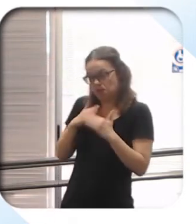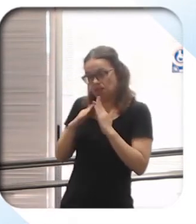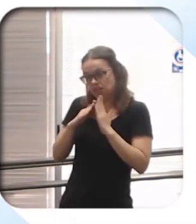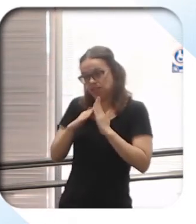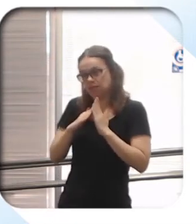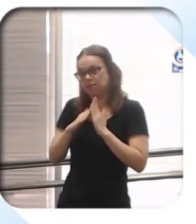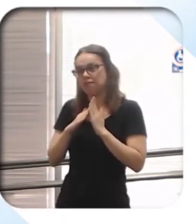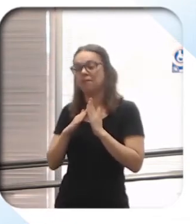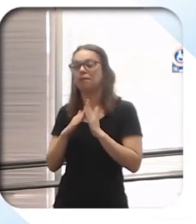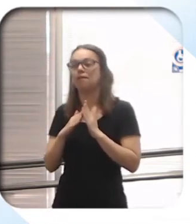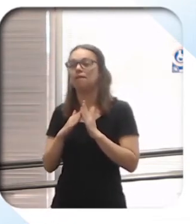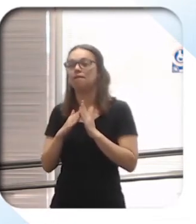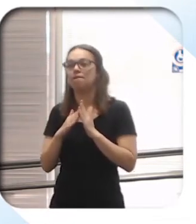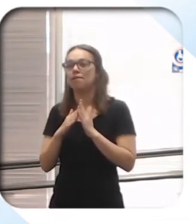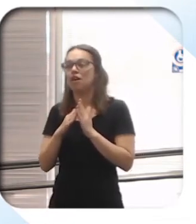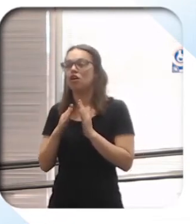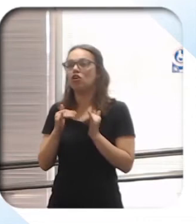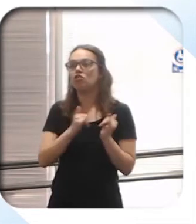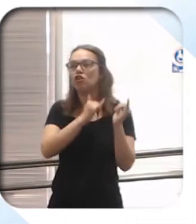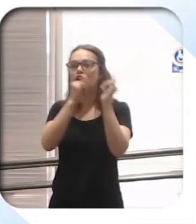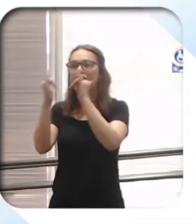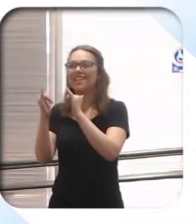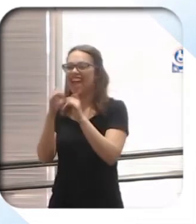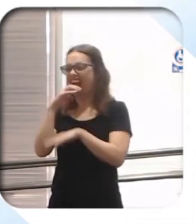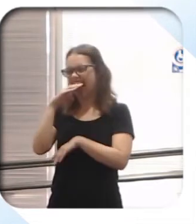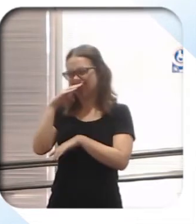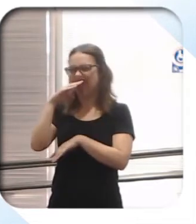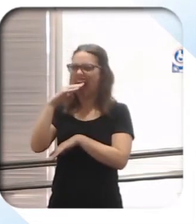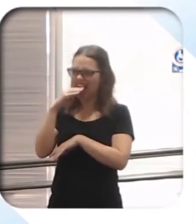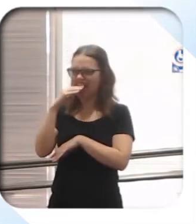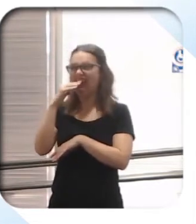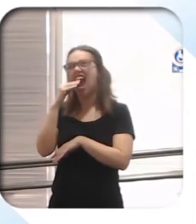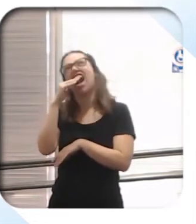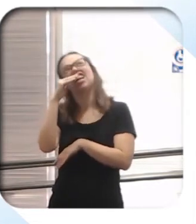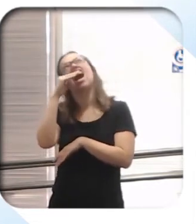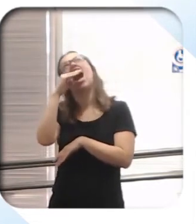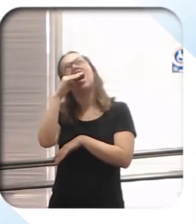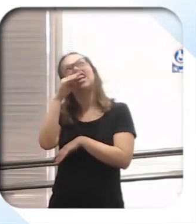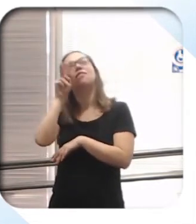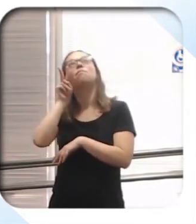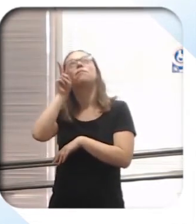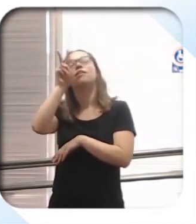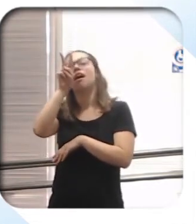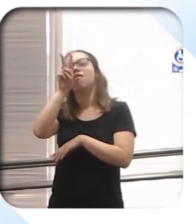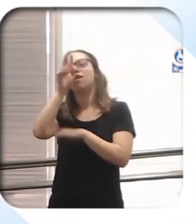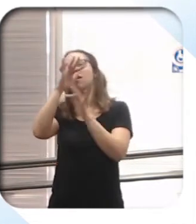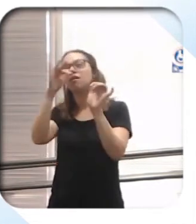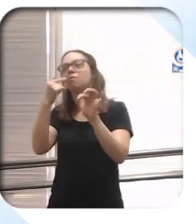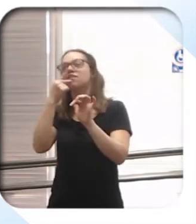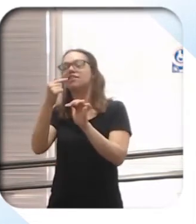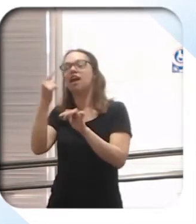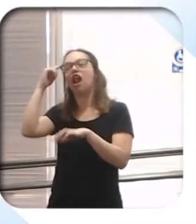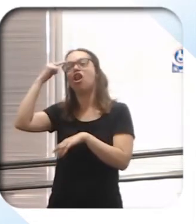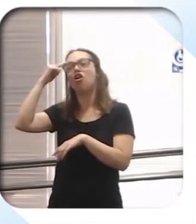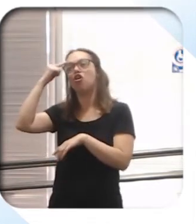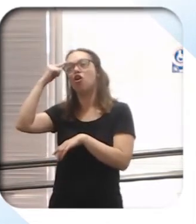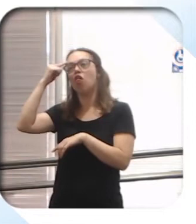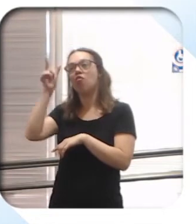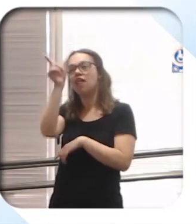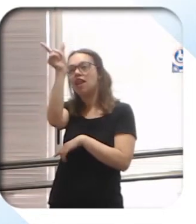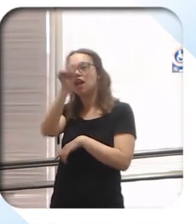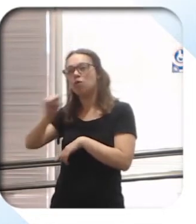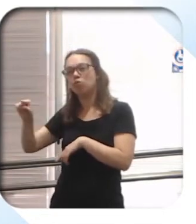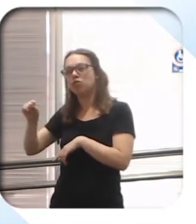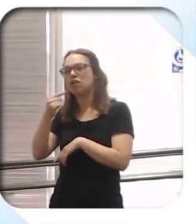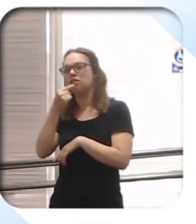y se pasaba todo el día mordiéndose las manos y mirando el cielo, ¿no? Por eso le llamaban el loco de la luna, le llamaba todo el mundo el loco